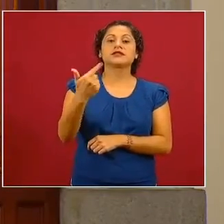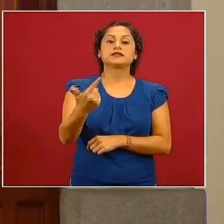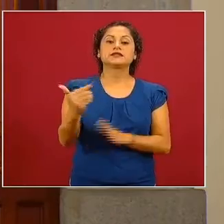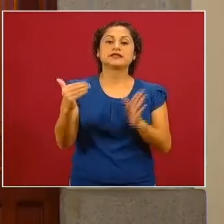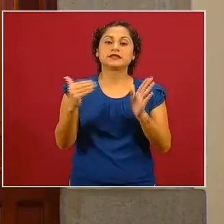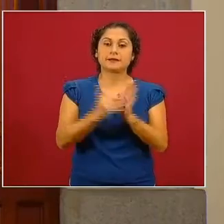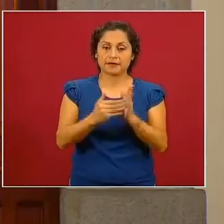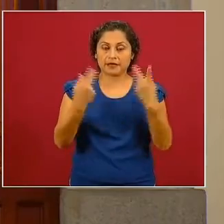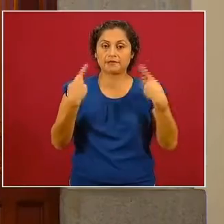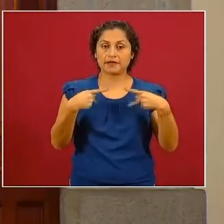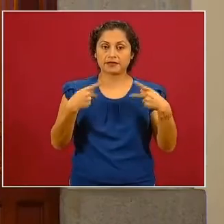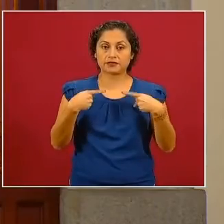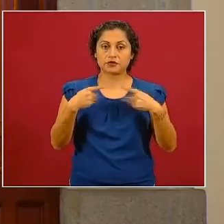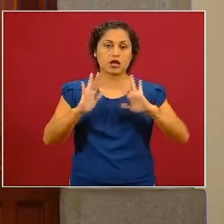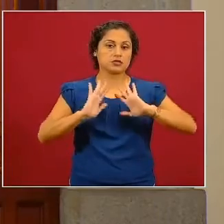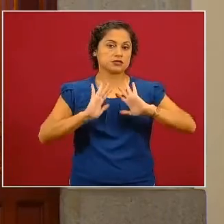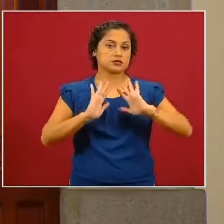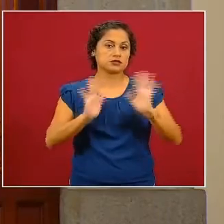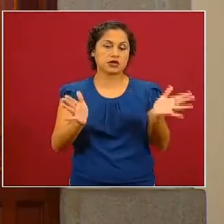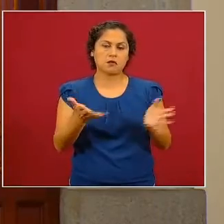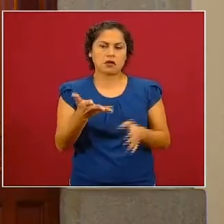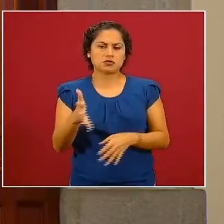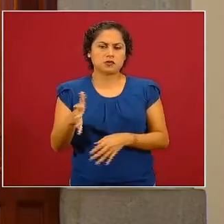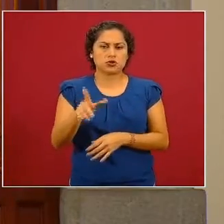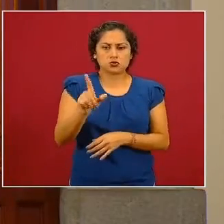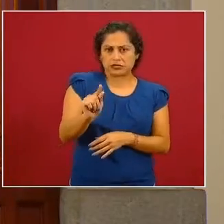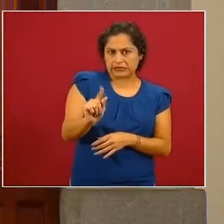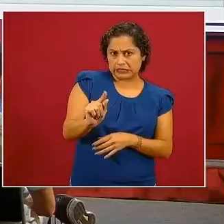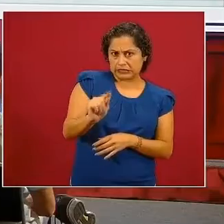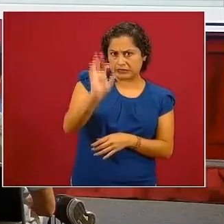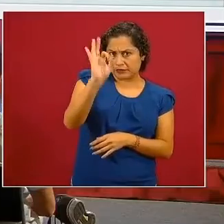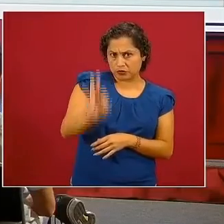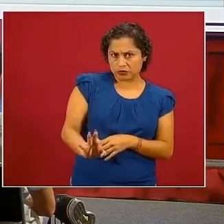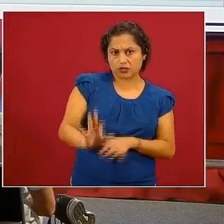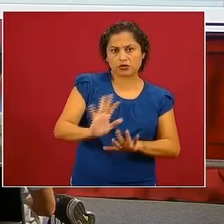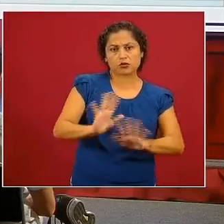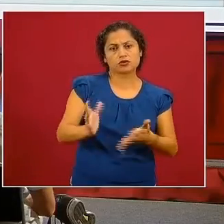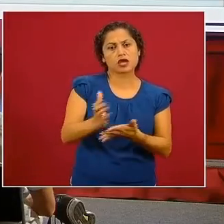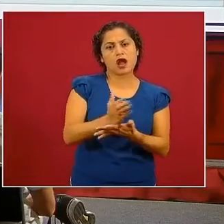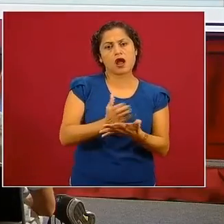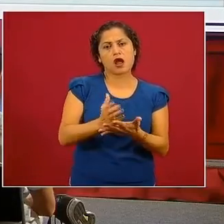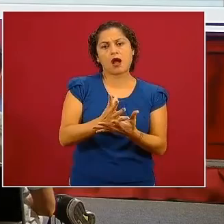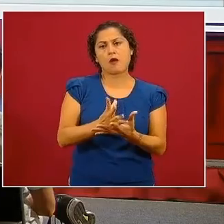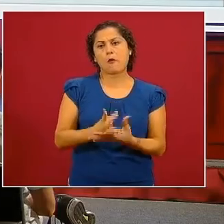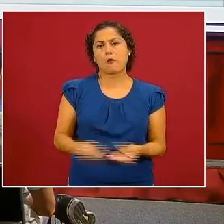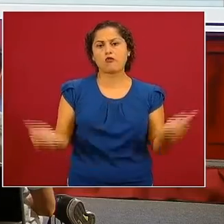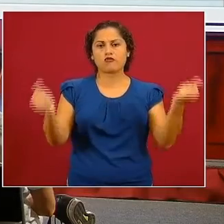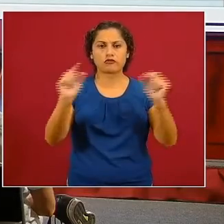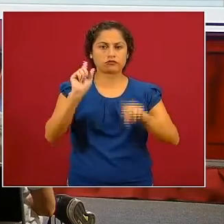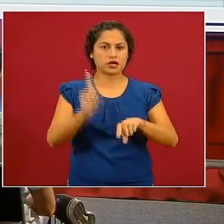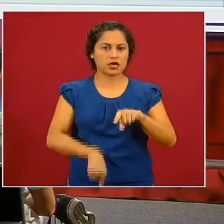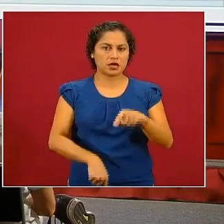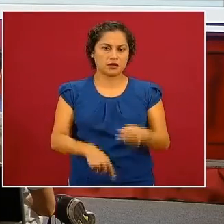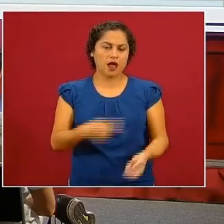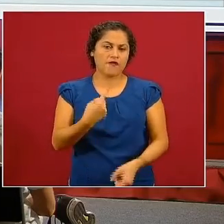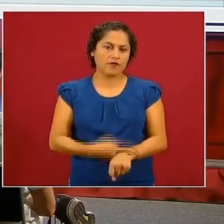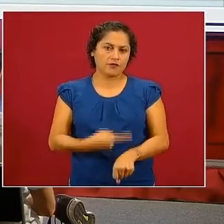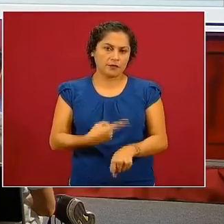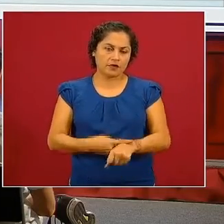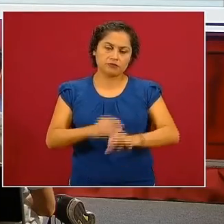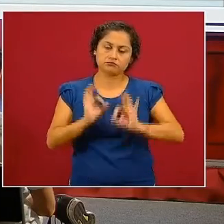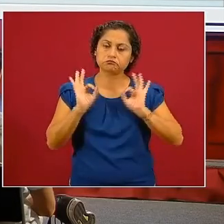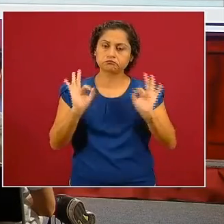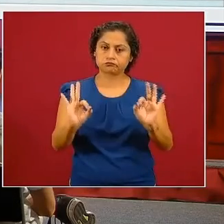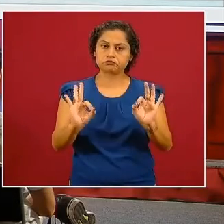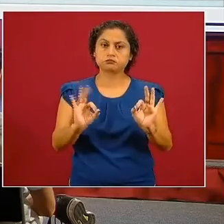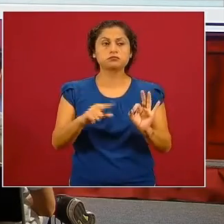467.525 de ellas, prácticamente 70 o poco más del 70%, ya se han recuperado y en su momento lógicamente